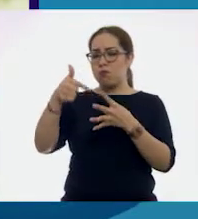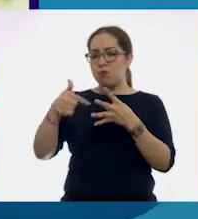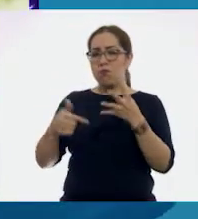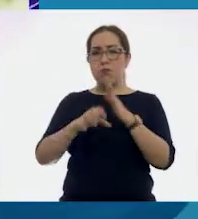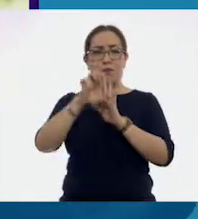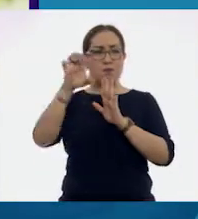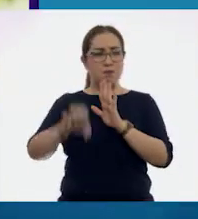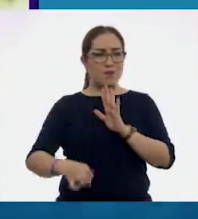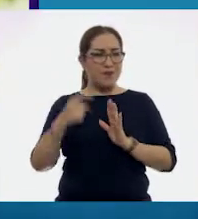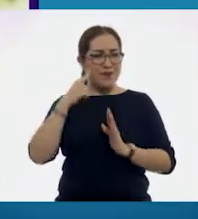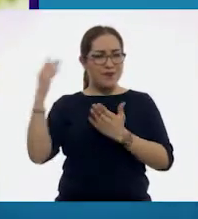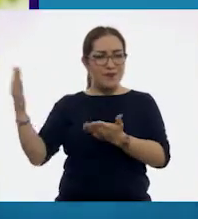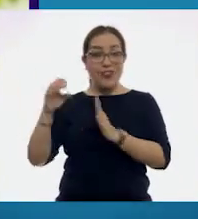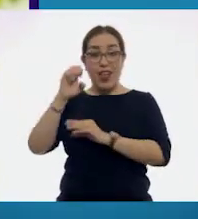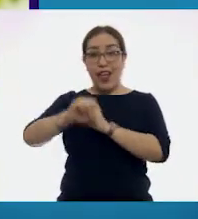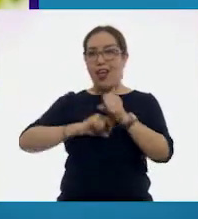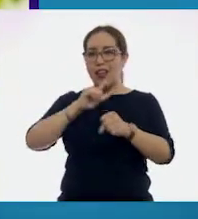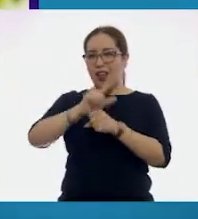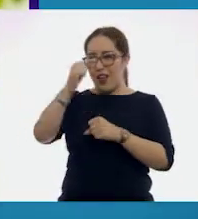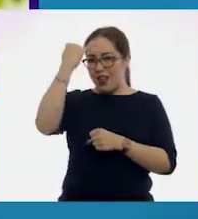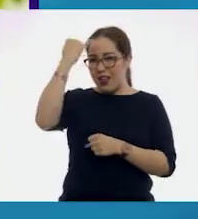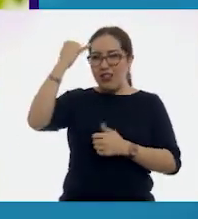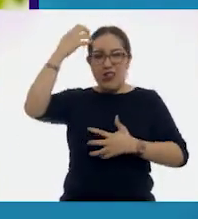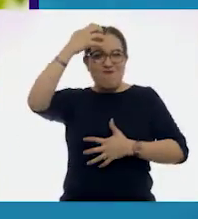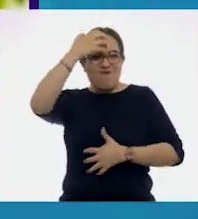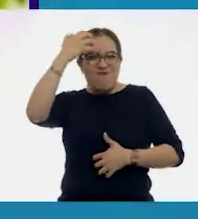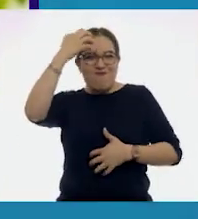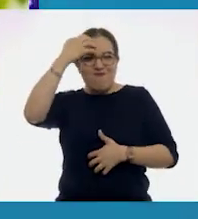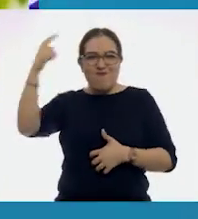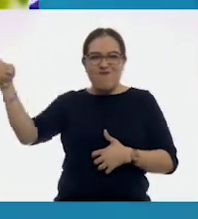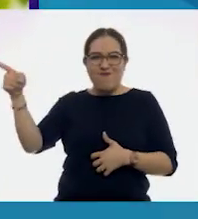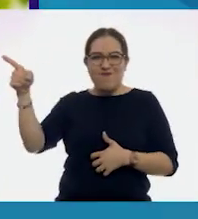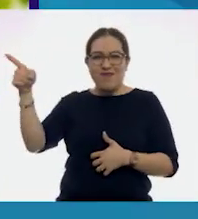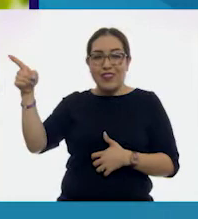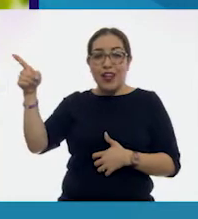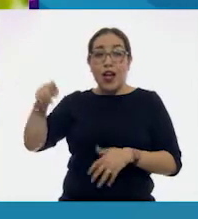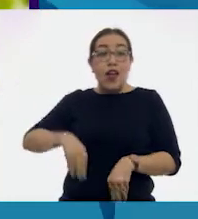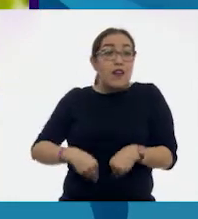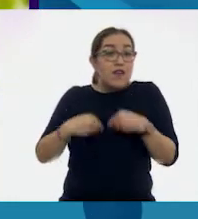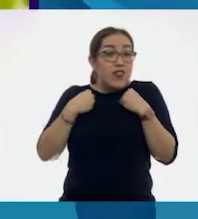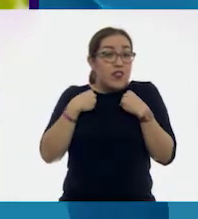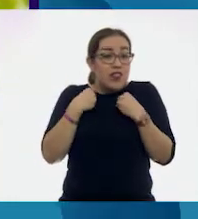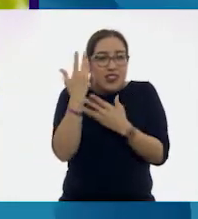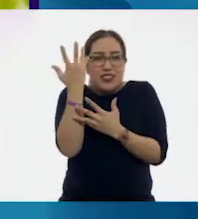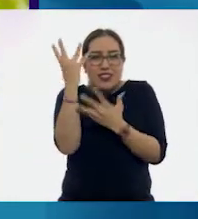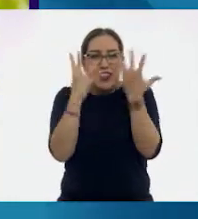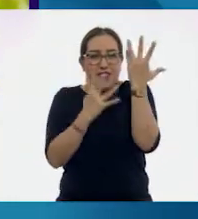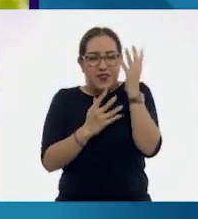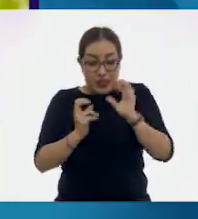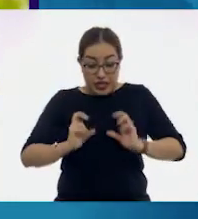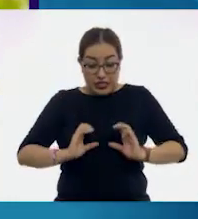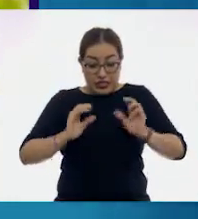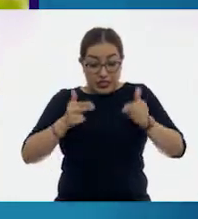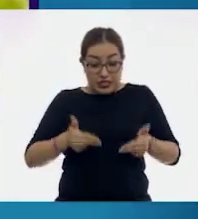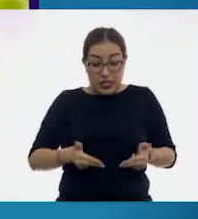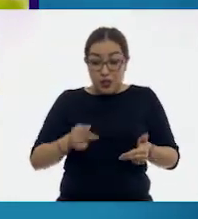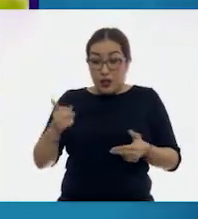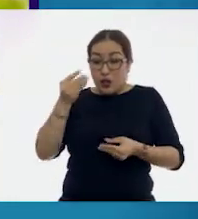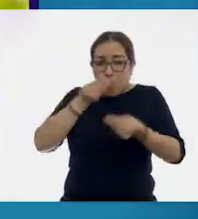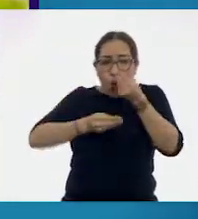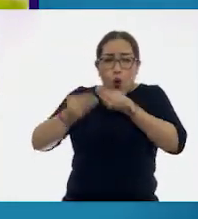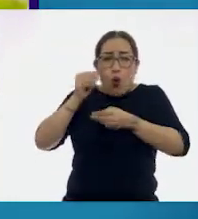animales. Imaginemos a un mono aullador que vive en la selva de Chiapas y que se alimenta